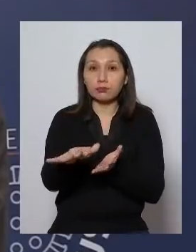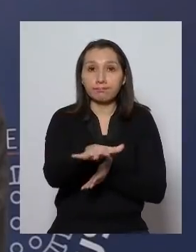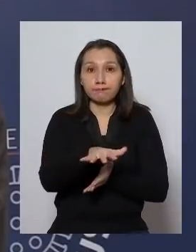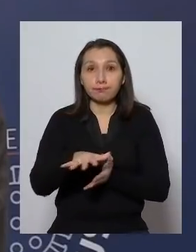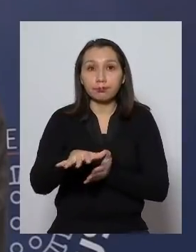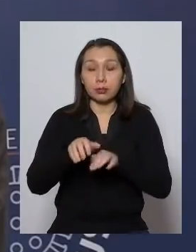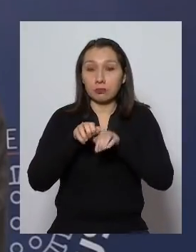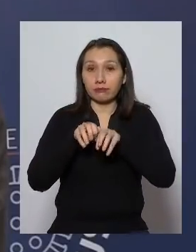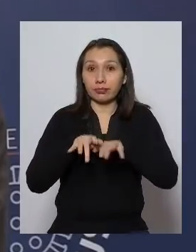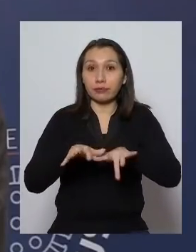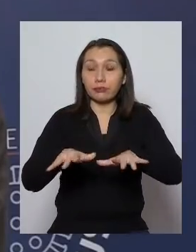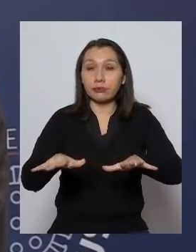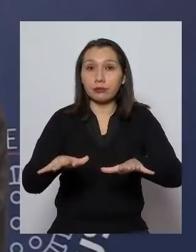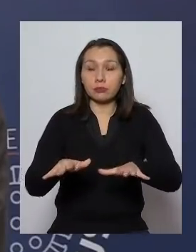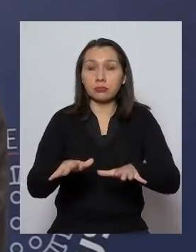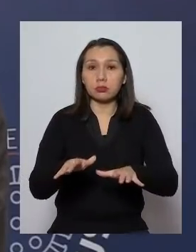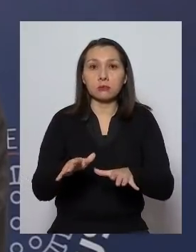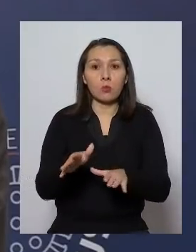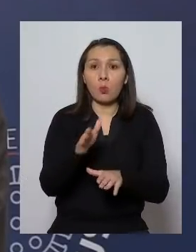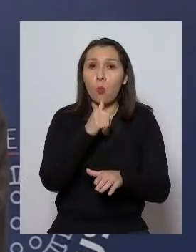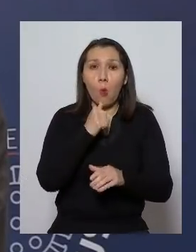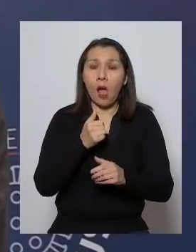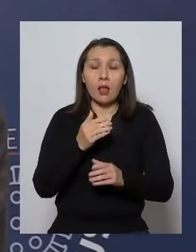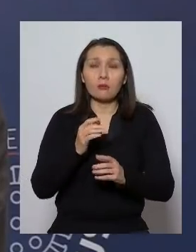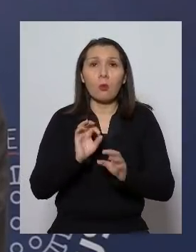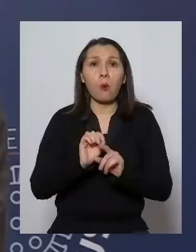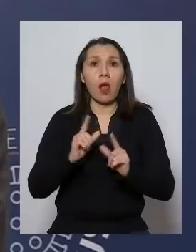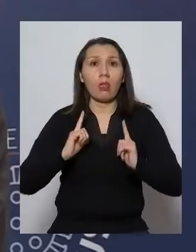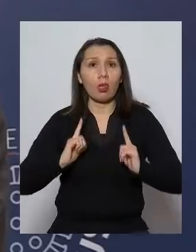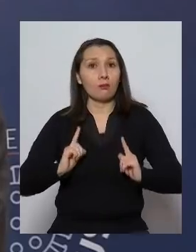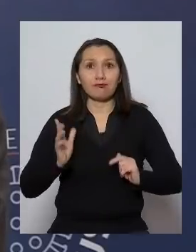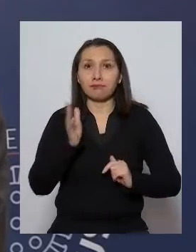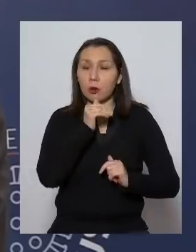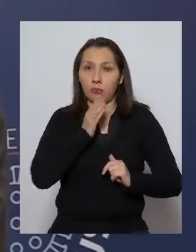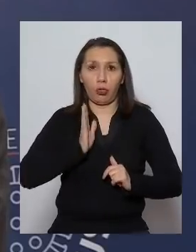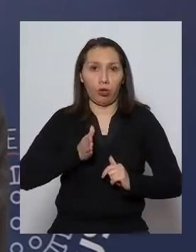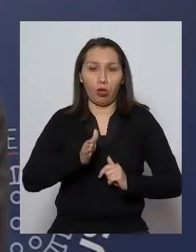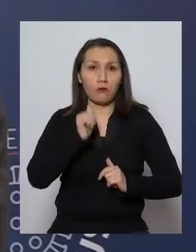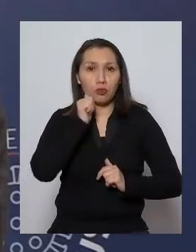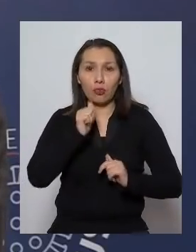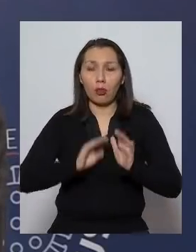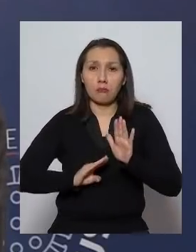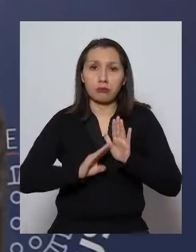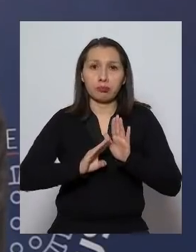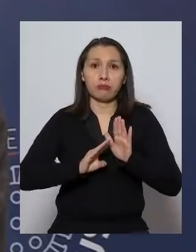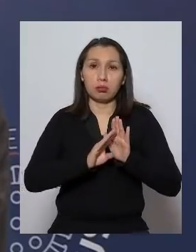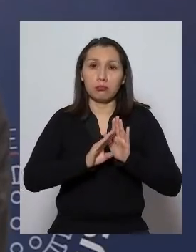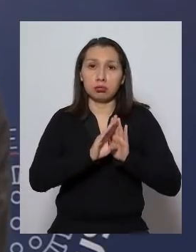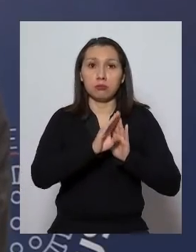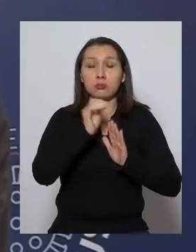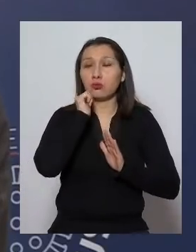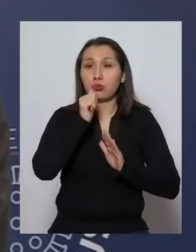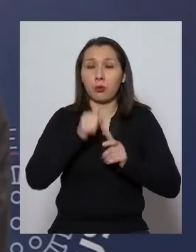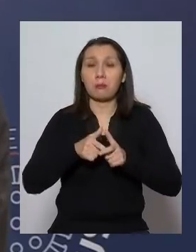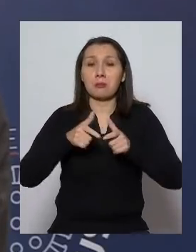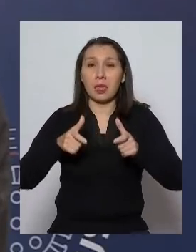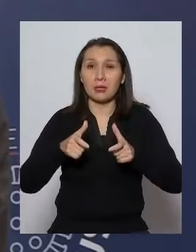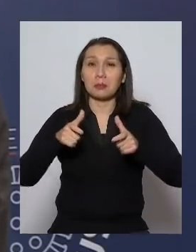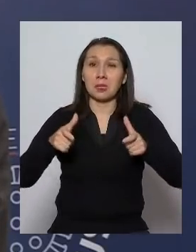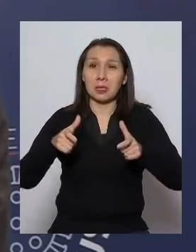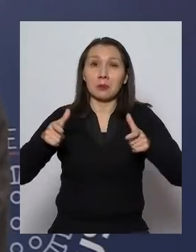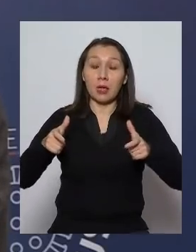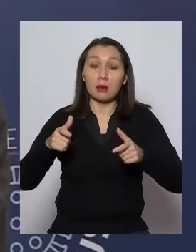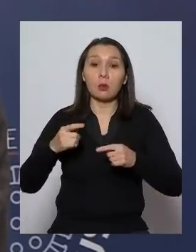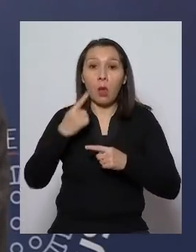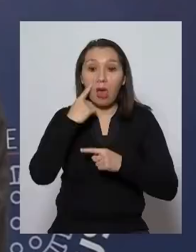Esta pandemia no da respiro. El número de casos sigue aumentando día a día, cada día más